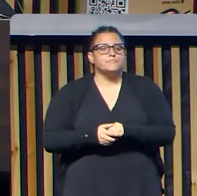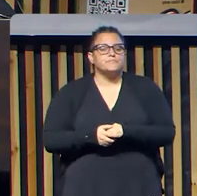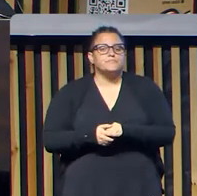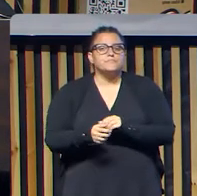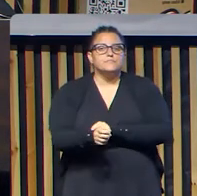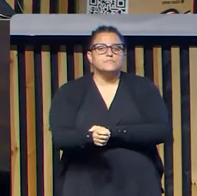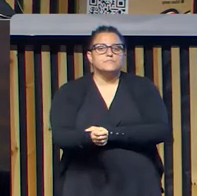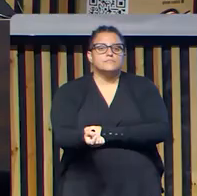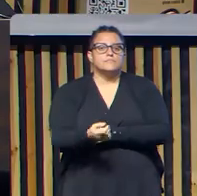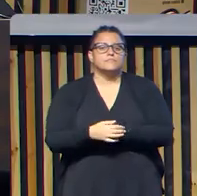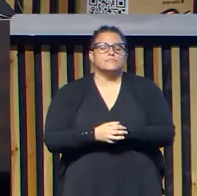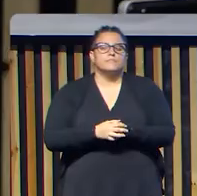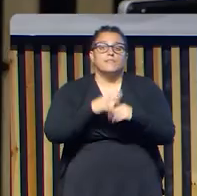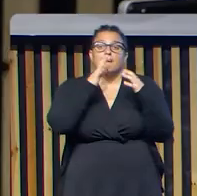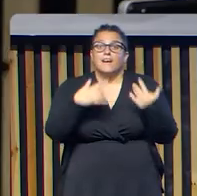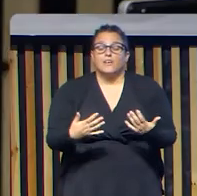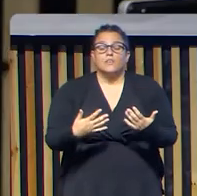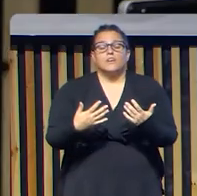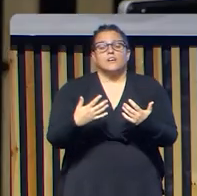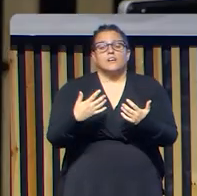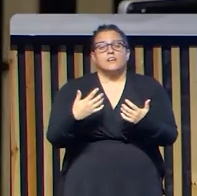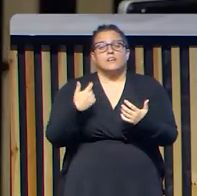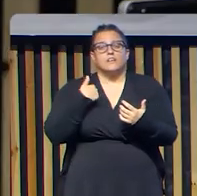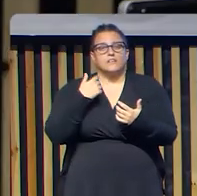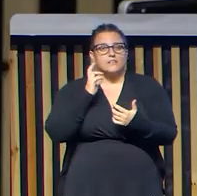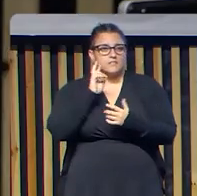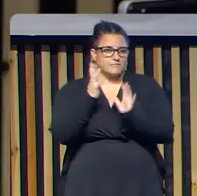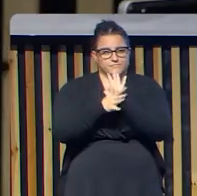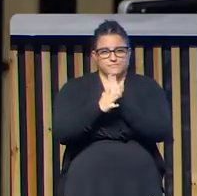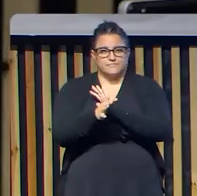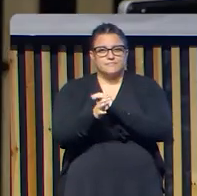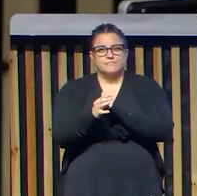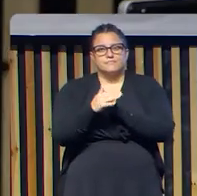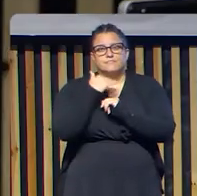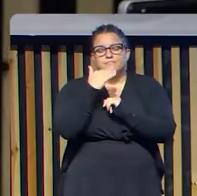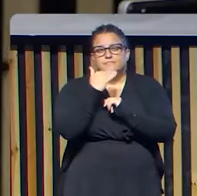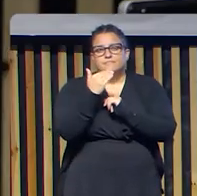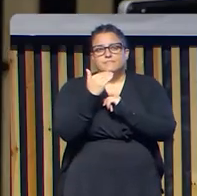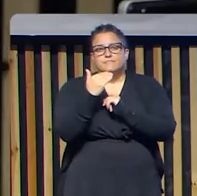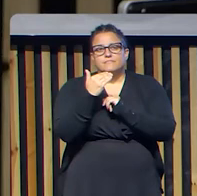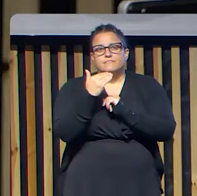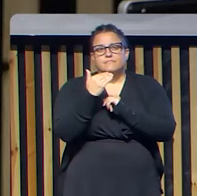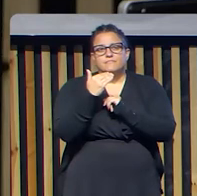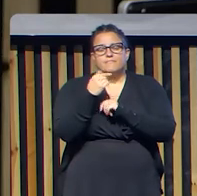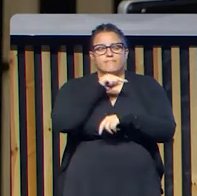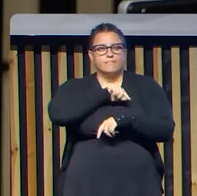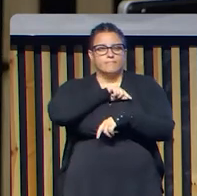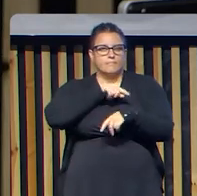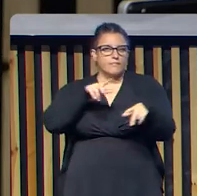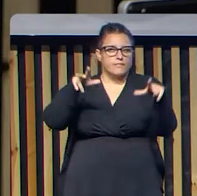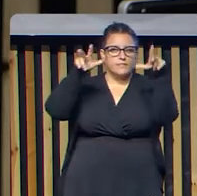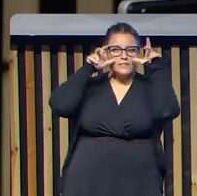algunas muestras de qué es lo que sabemos sobre la percepción que todos nosotros tenemos